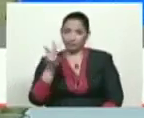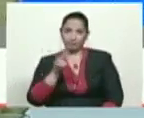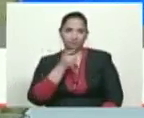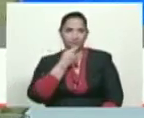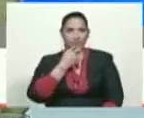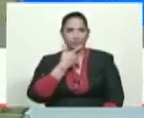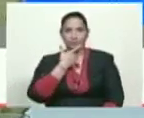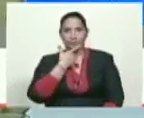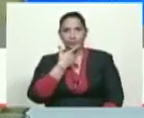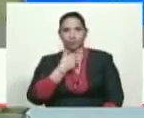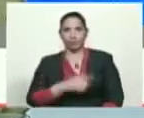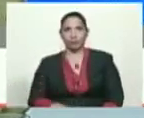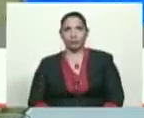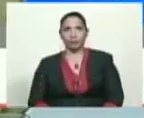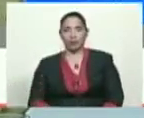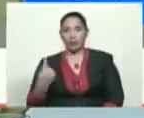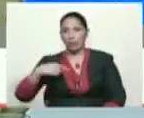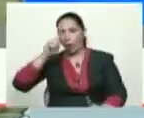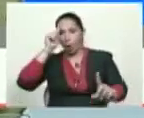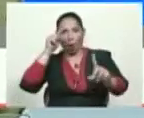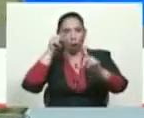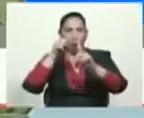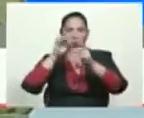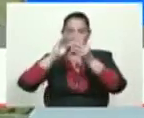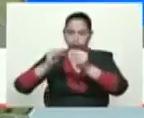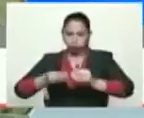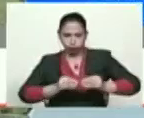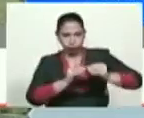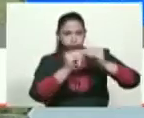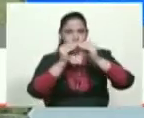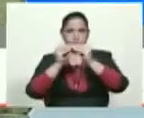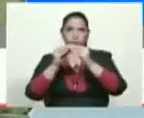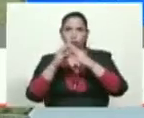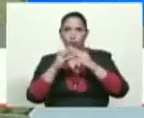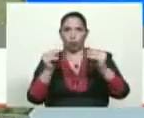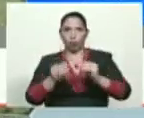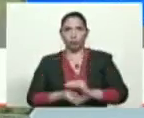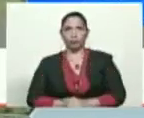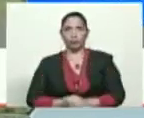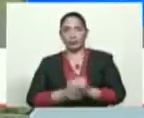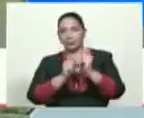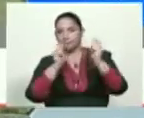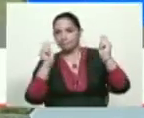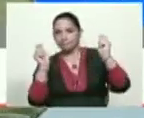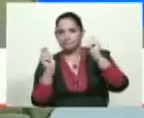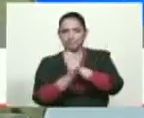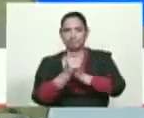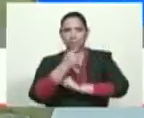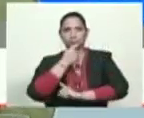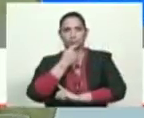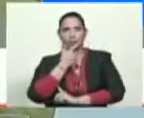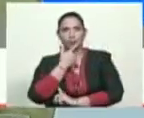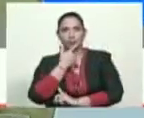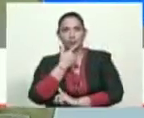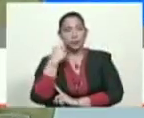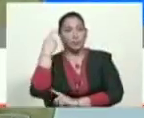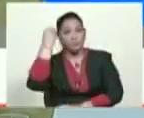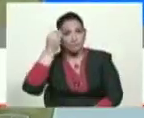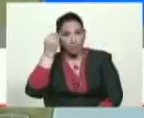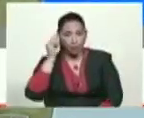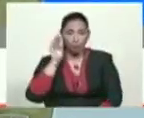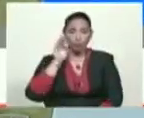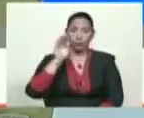bella tiene el objetivo de recuperar todo y transformarlo y pensar en el